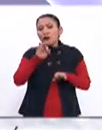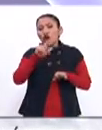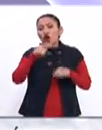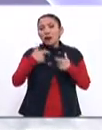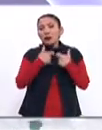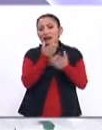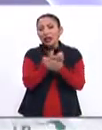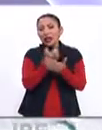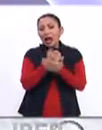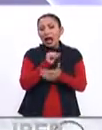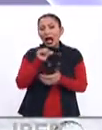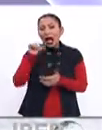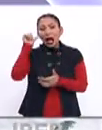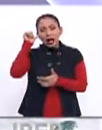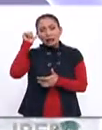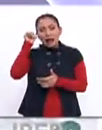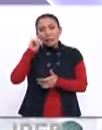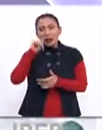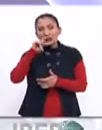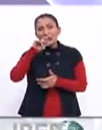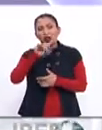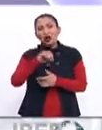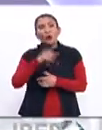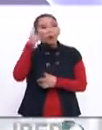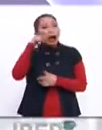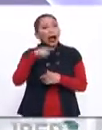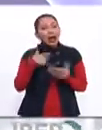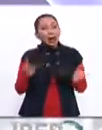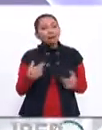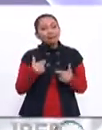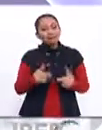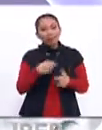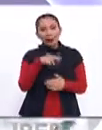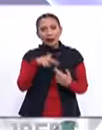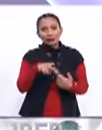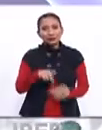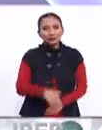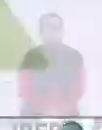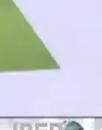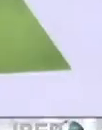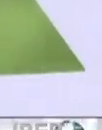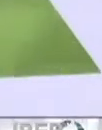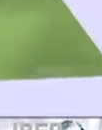de Cooperación Económica Asia-Pacífico para propiciar la prosperidad en la región.